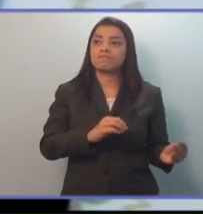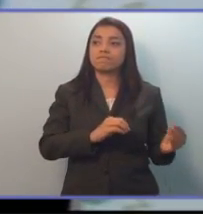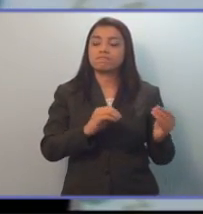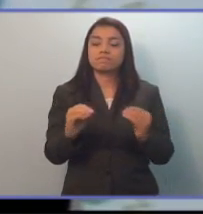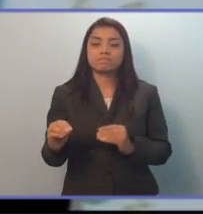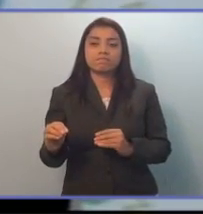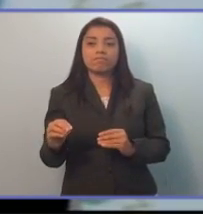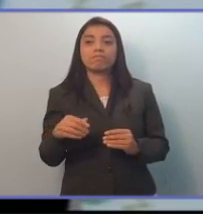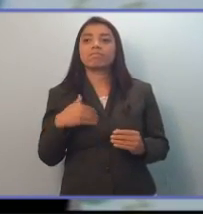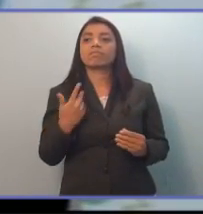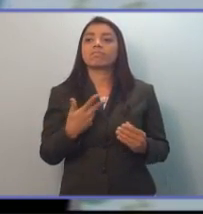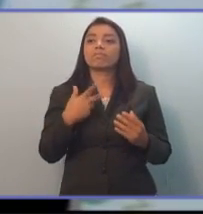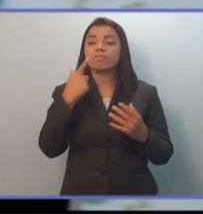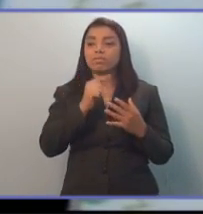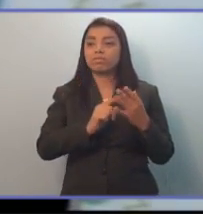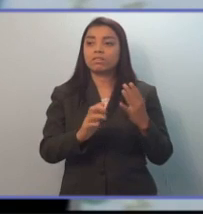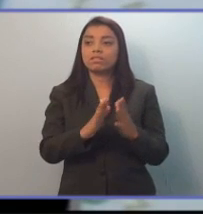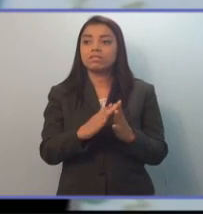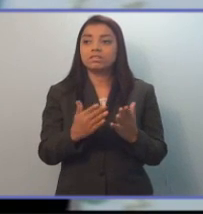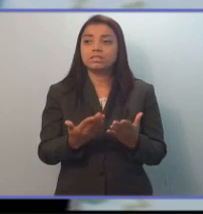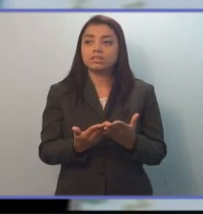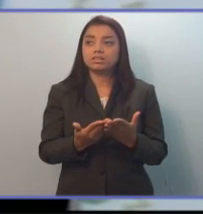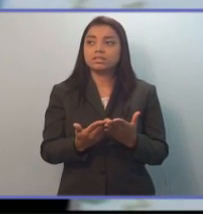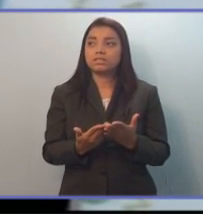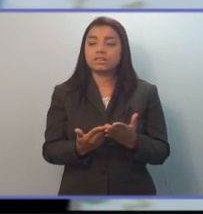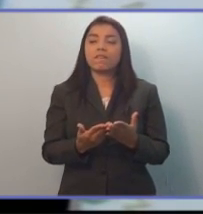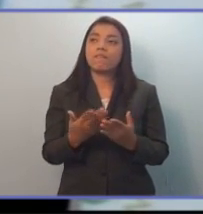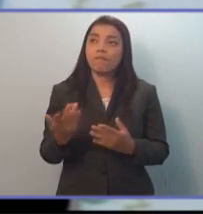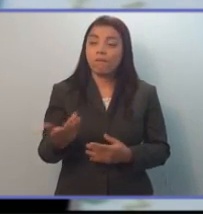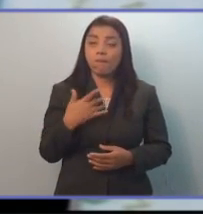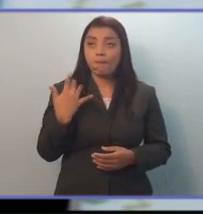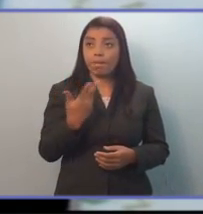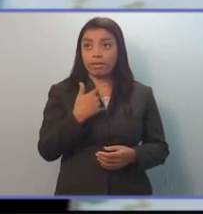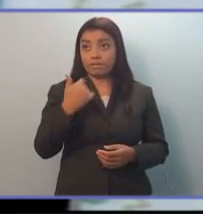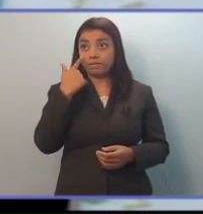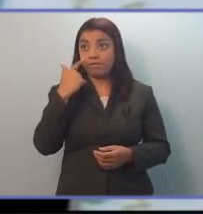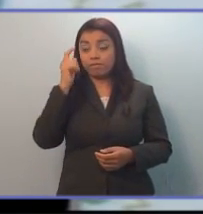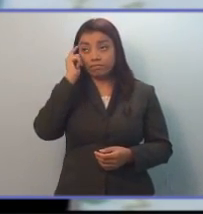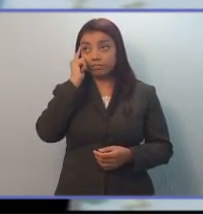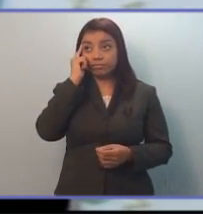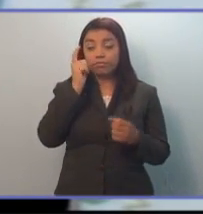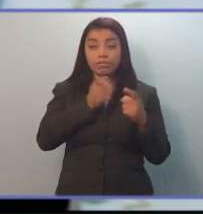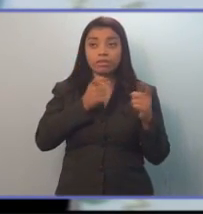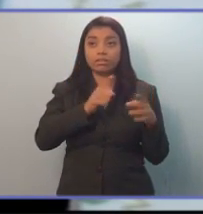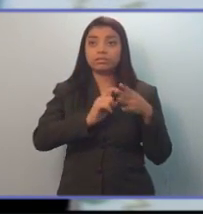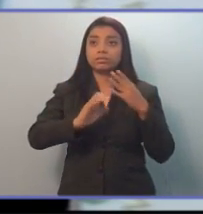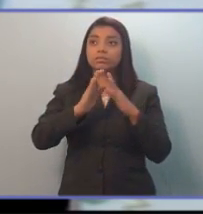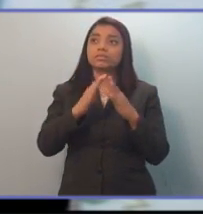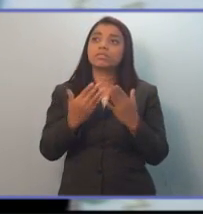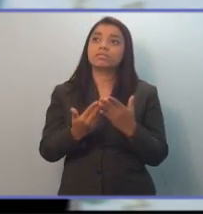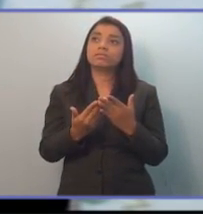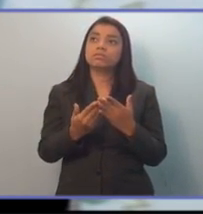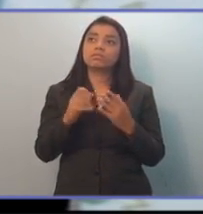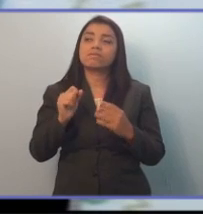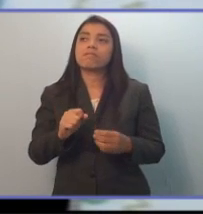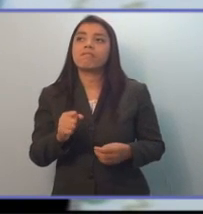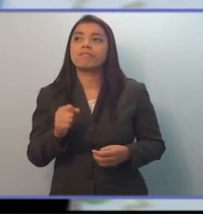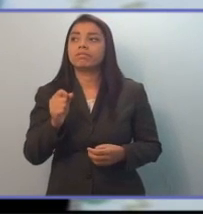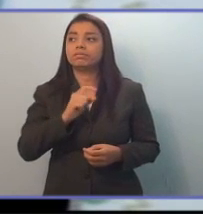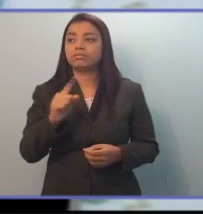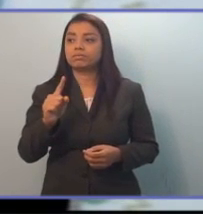al final es la Sala de lo Constitucional, mediante lo que es el control concentrado de la Constitución, la que decide si efectivamente esa